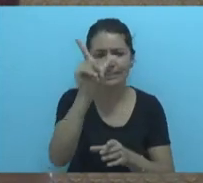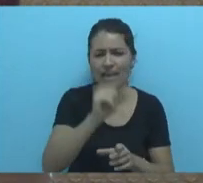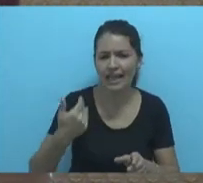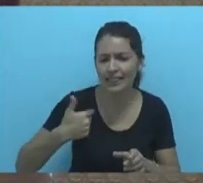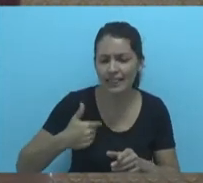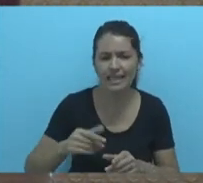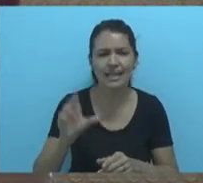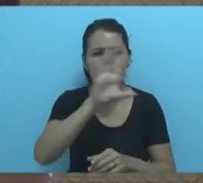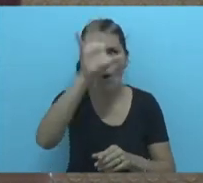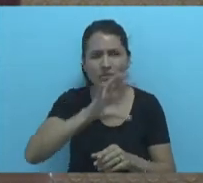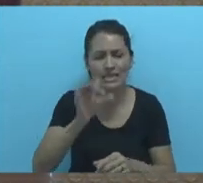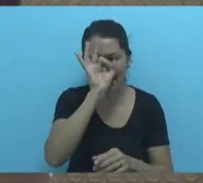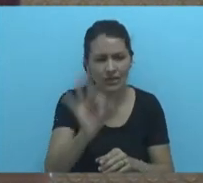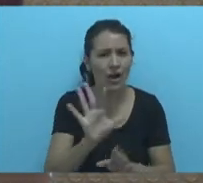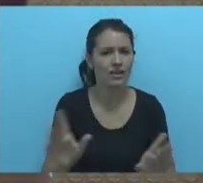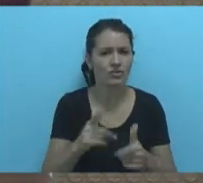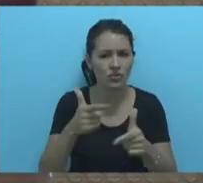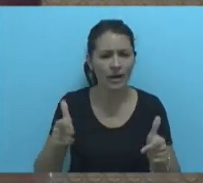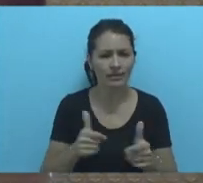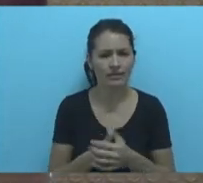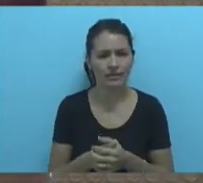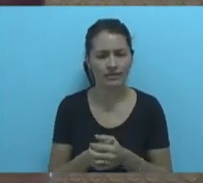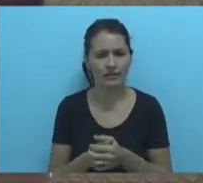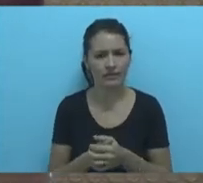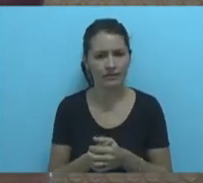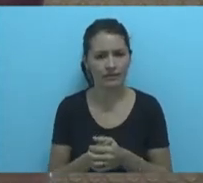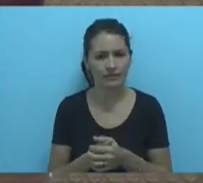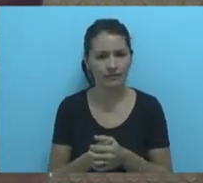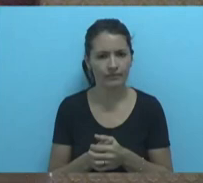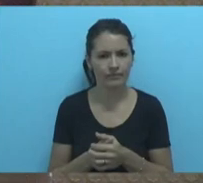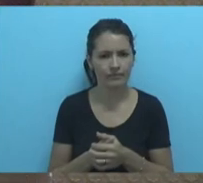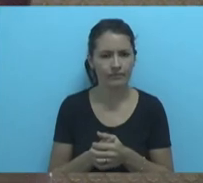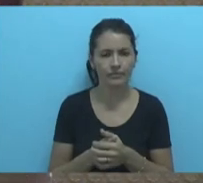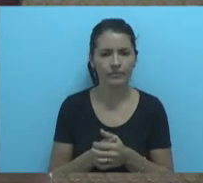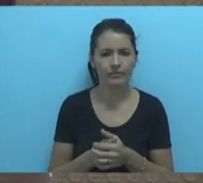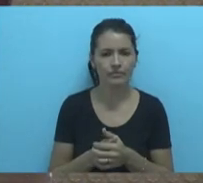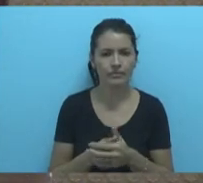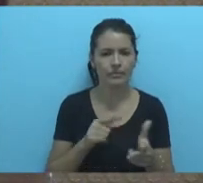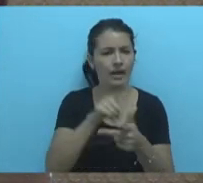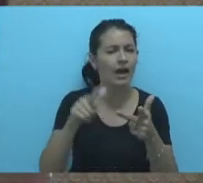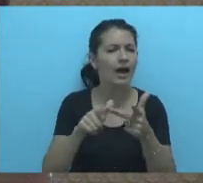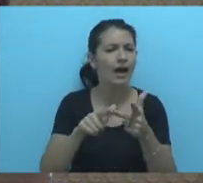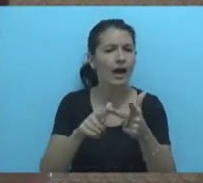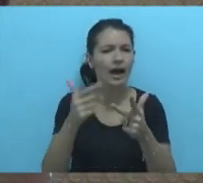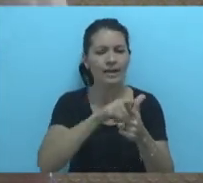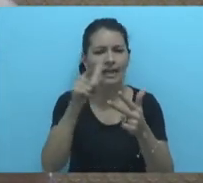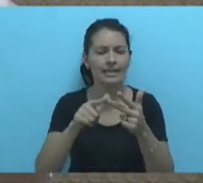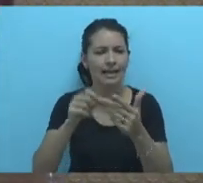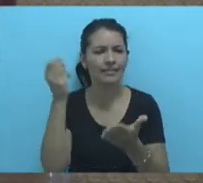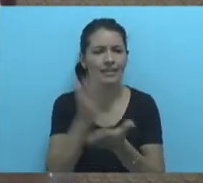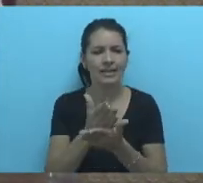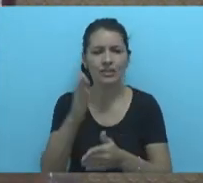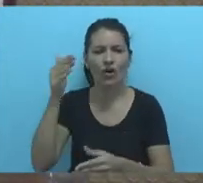ninguna provincia de la Argentina hay tres inmunidades. La provincia de Santa Fe tiene tres inmunidades consagradas porque